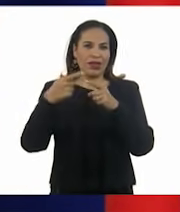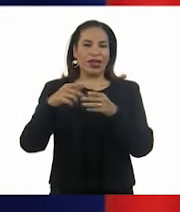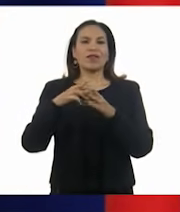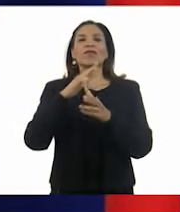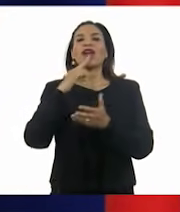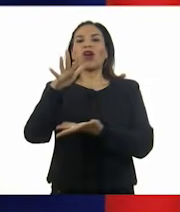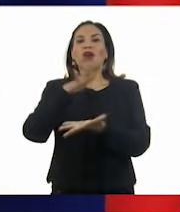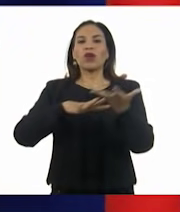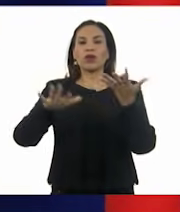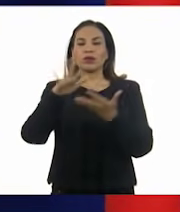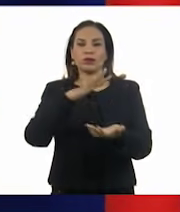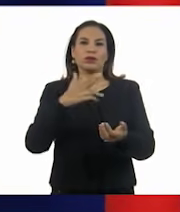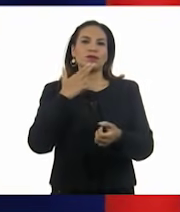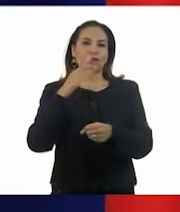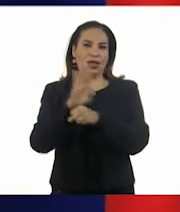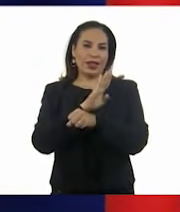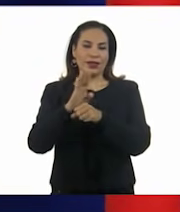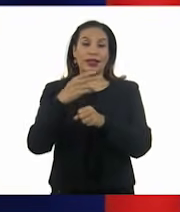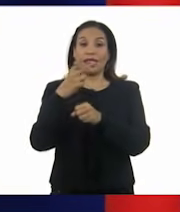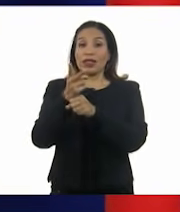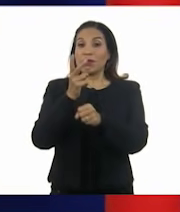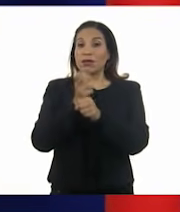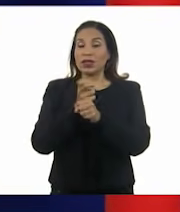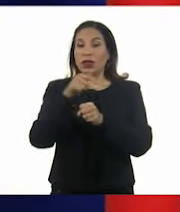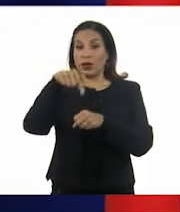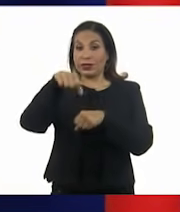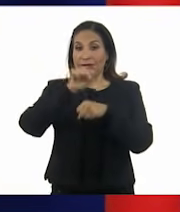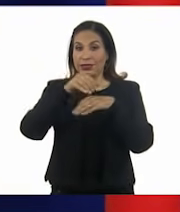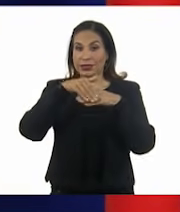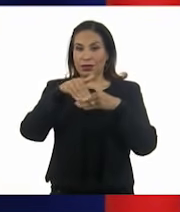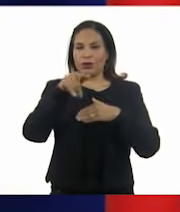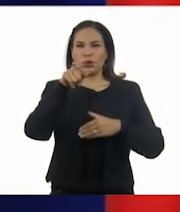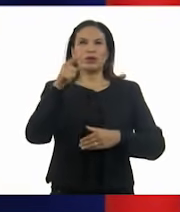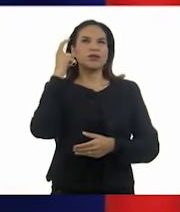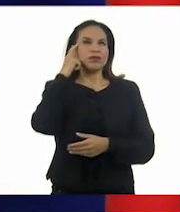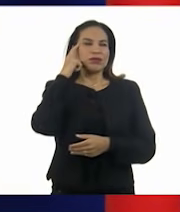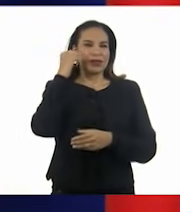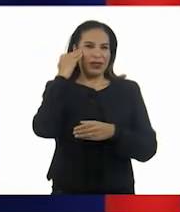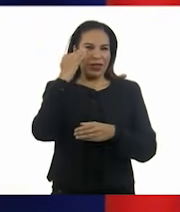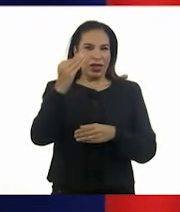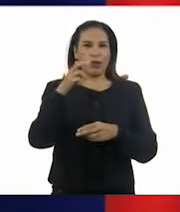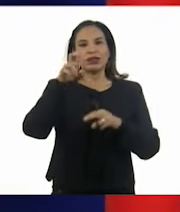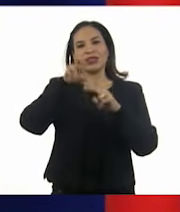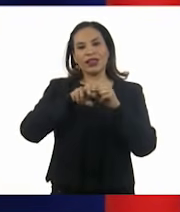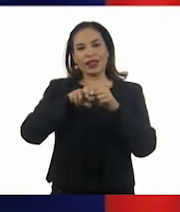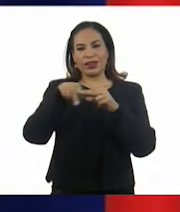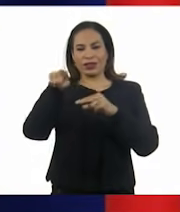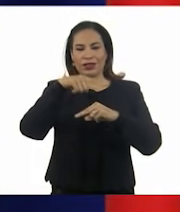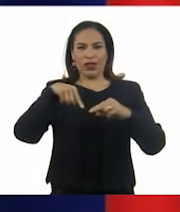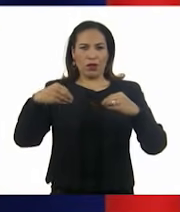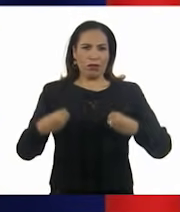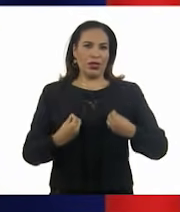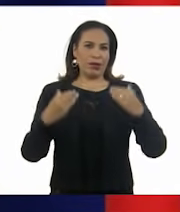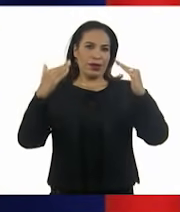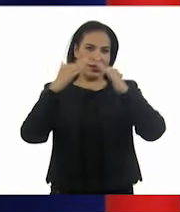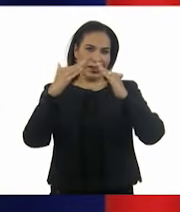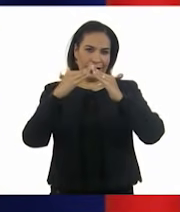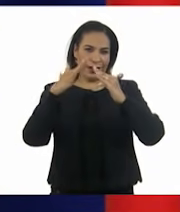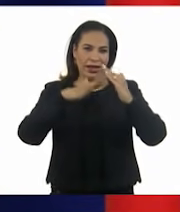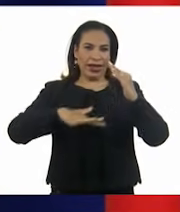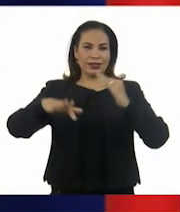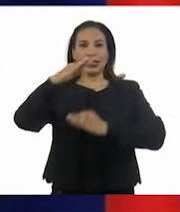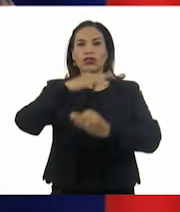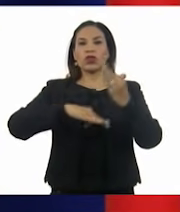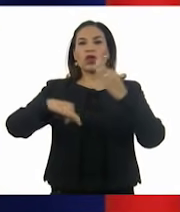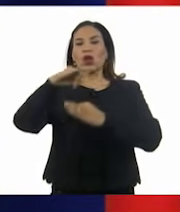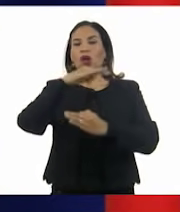Te invito a que en esta semana te tomes un tiempo para sentarte con quienes viven en tu casa y entre